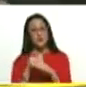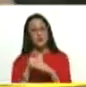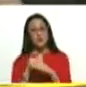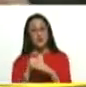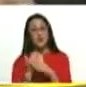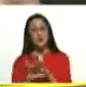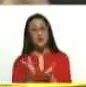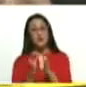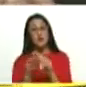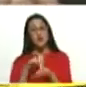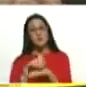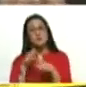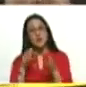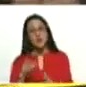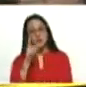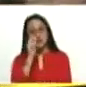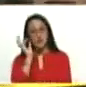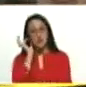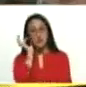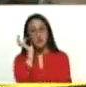a todos los ministros,